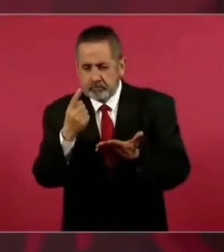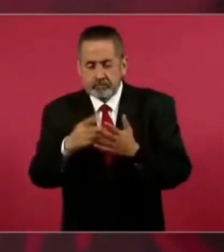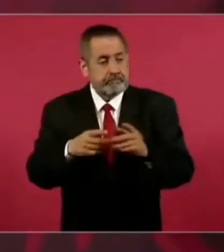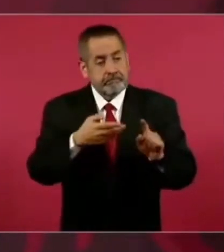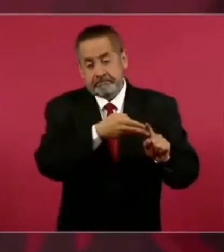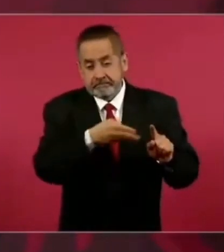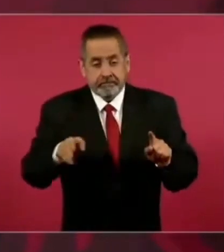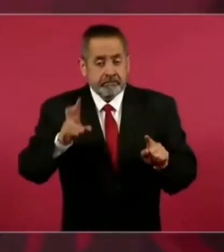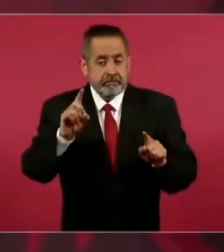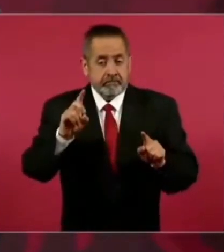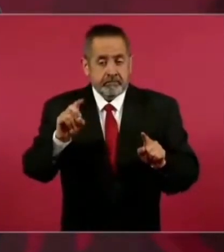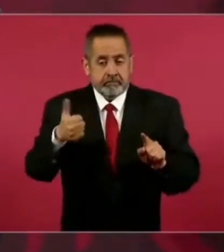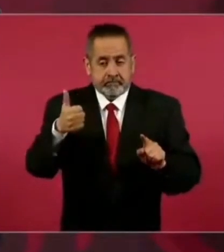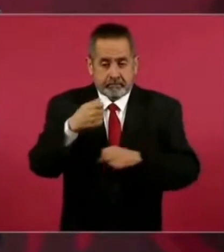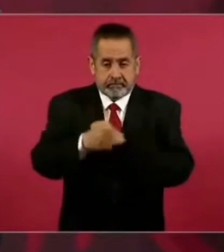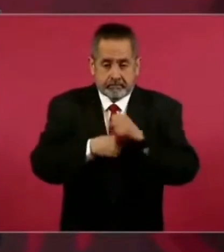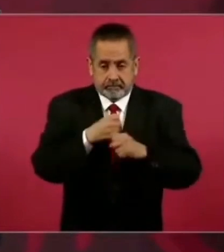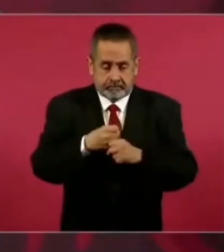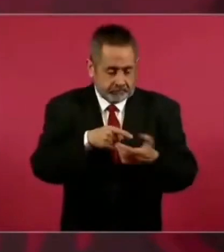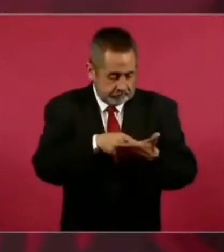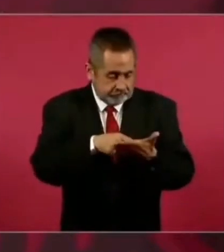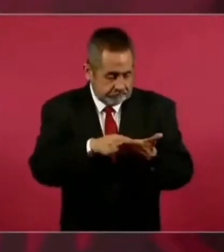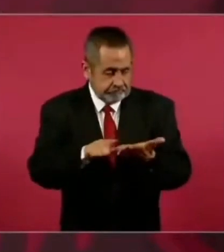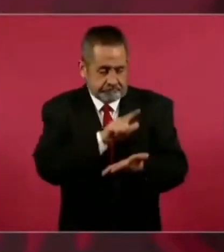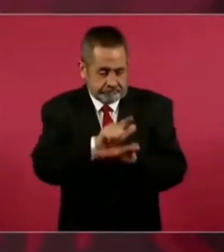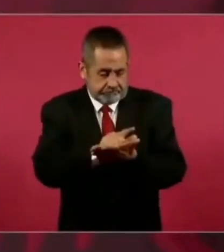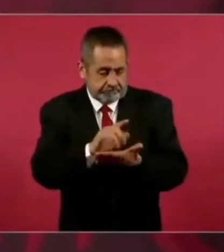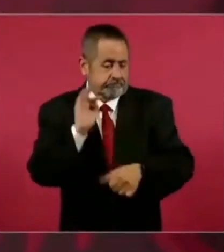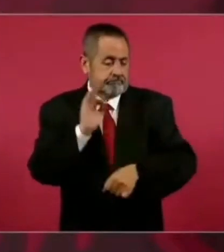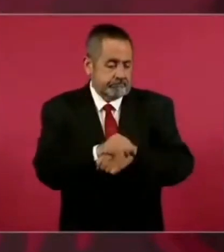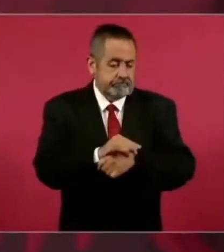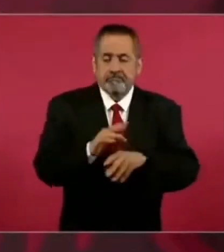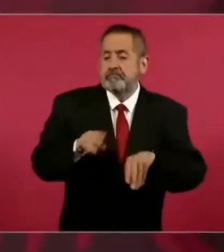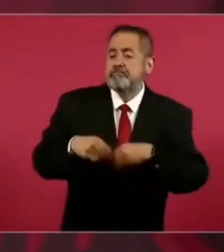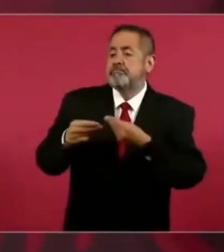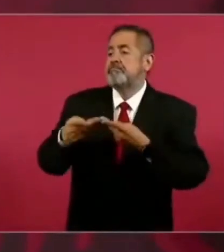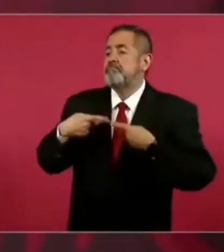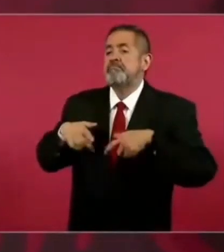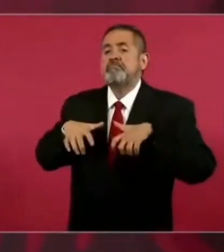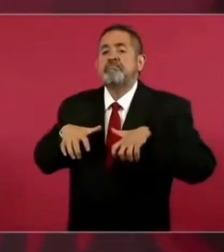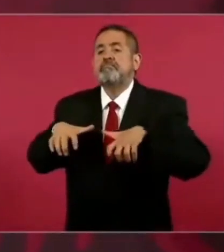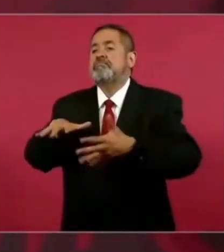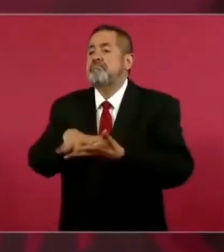años en beneficio de la mayoría del pueblo.